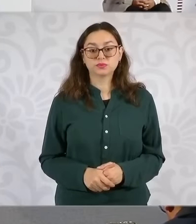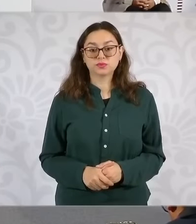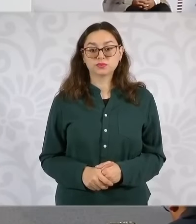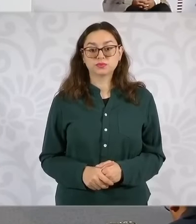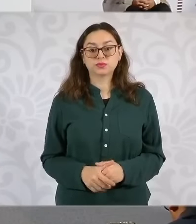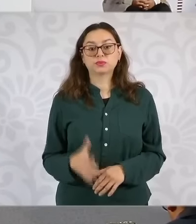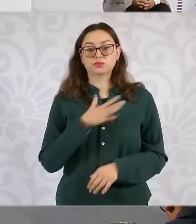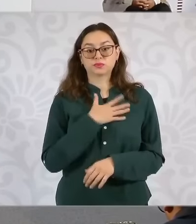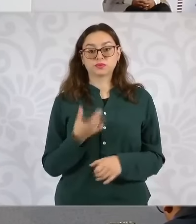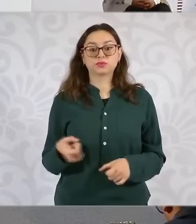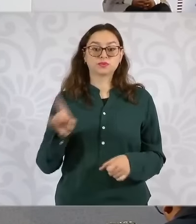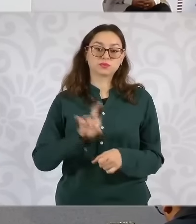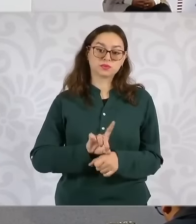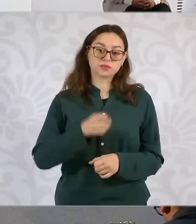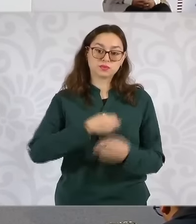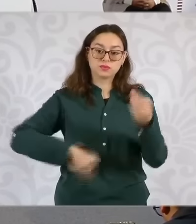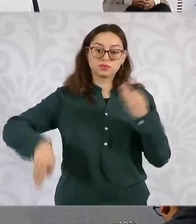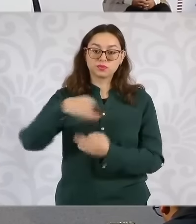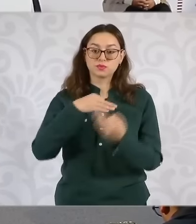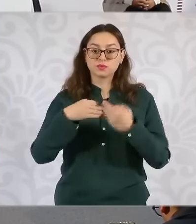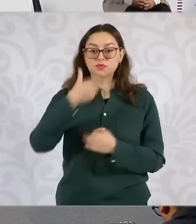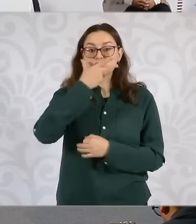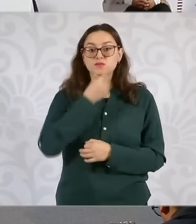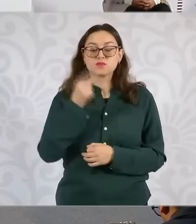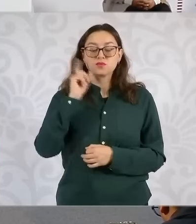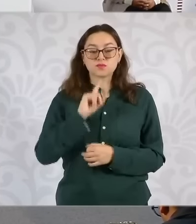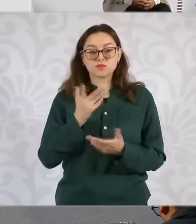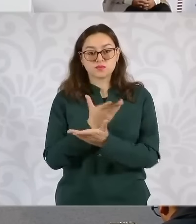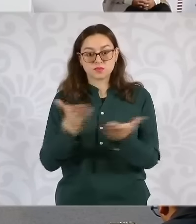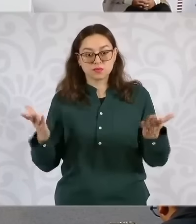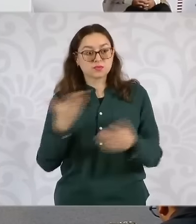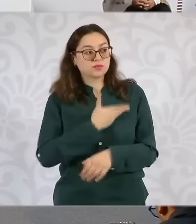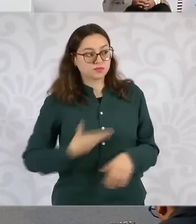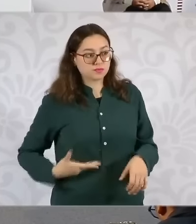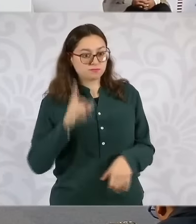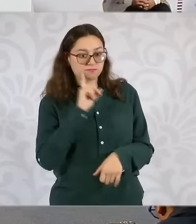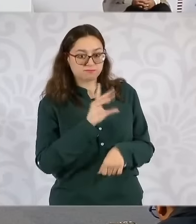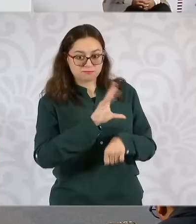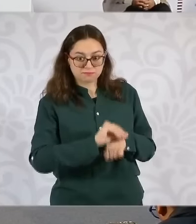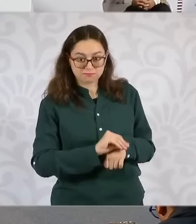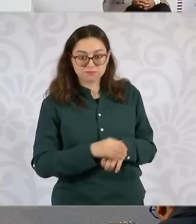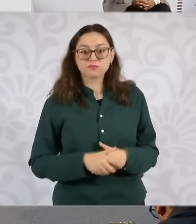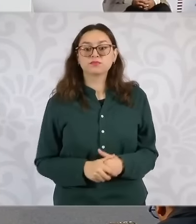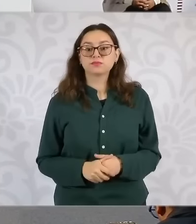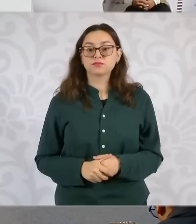Gracias. Buenos días a todos y todas. Con su permiso, presidenta.